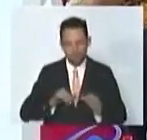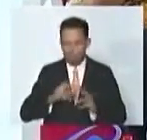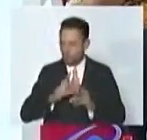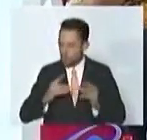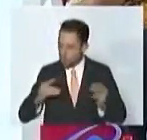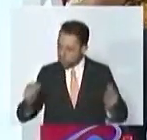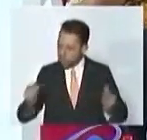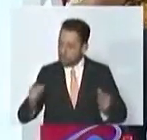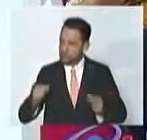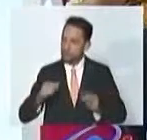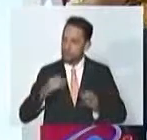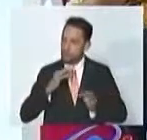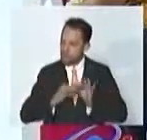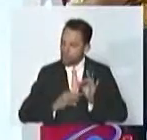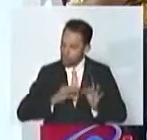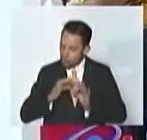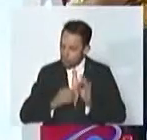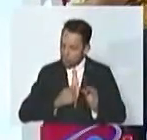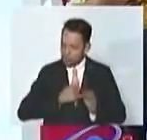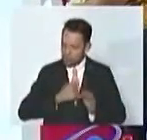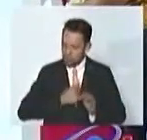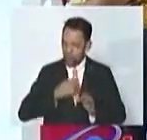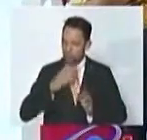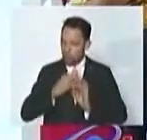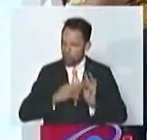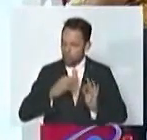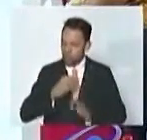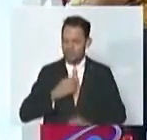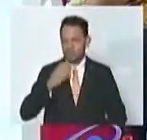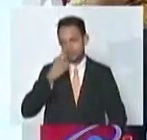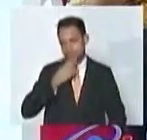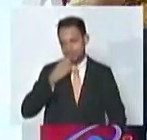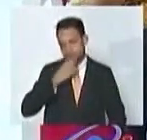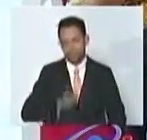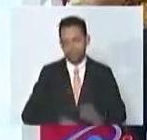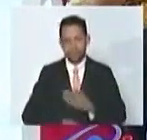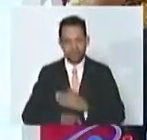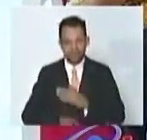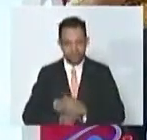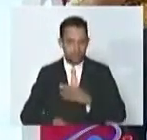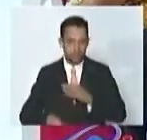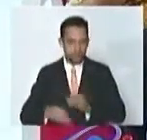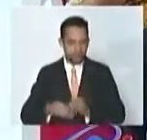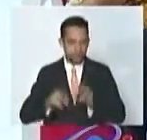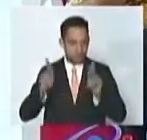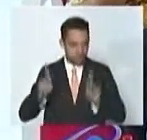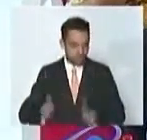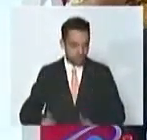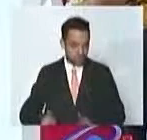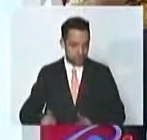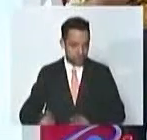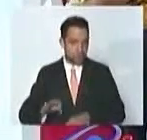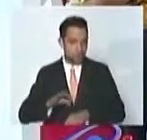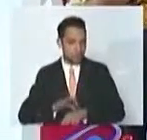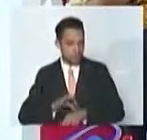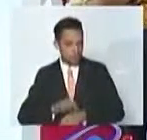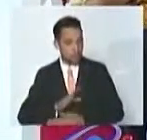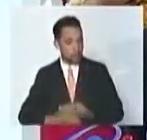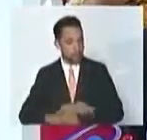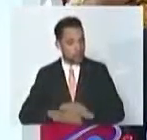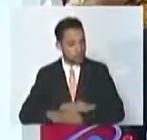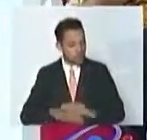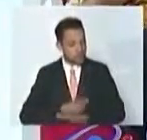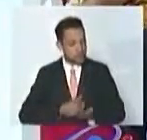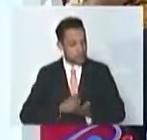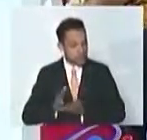Entonces, obviamente, ahí debe hacerse un trabajo mancomunado con el otorrino, y esa persona pues que debe estar muy juiciosa con